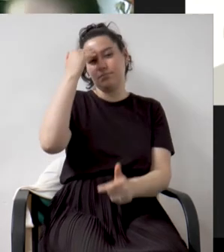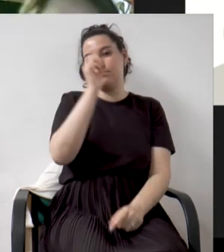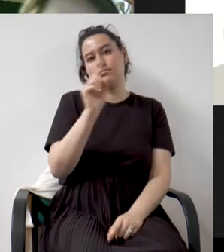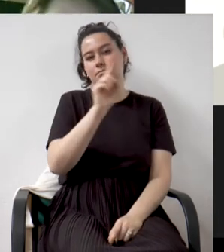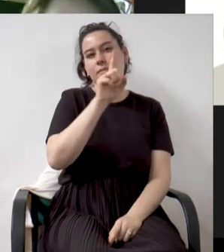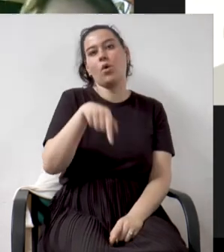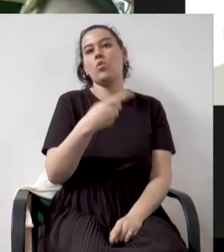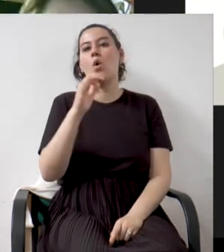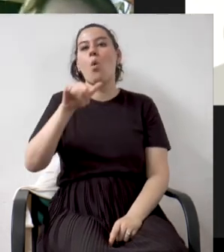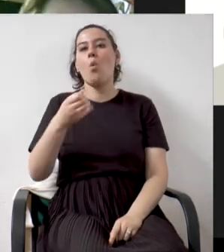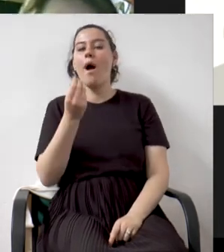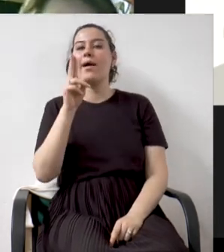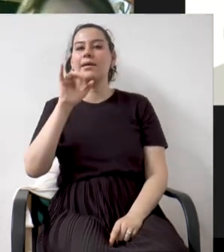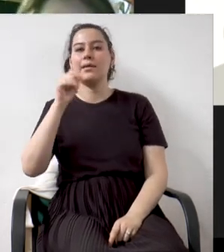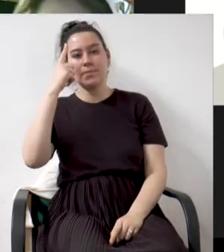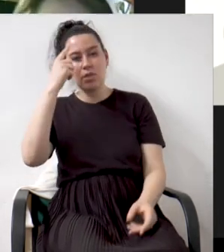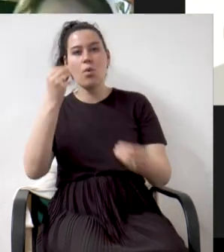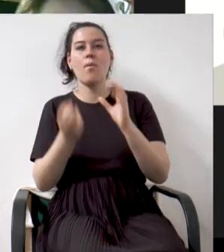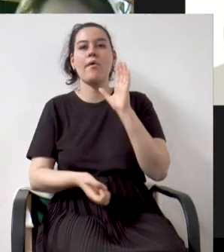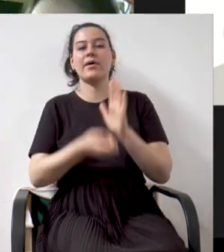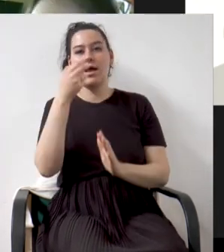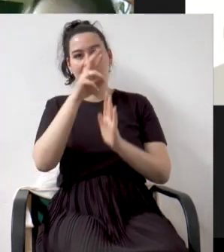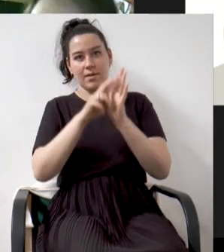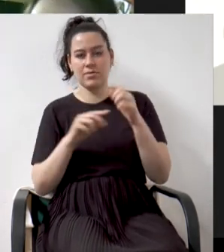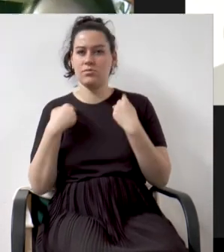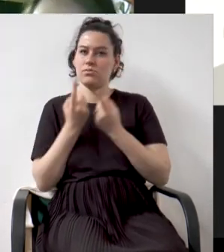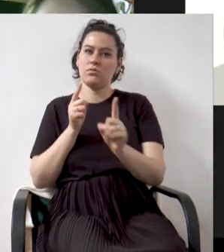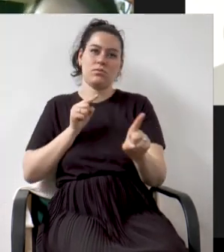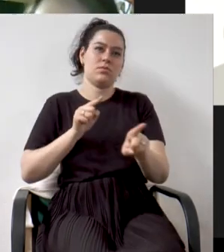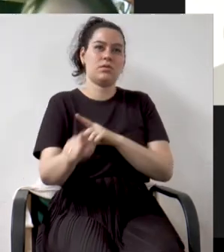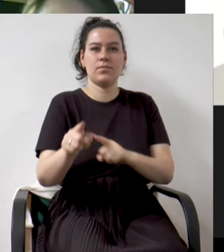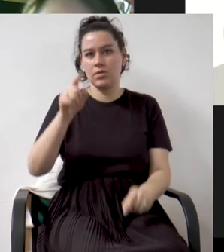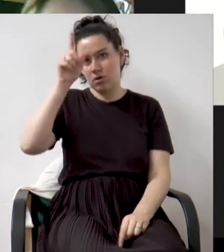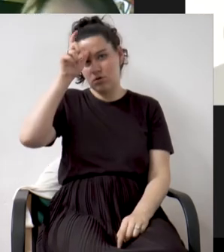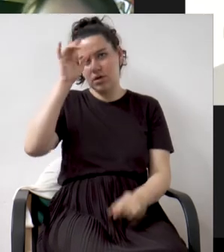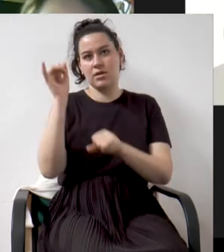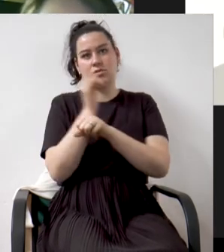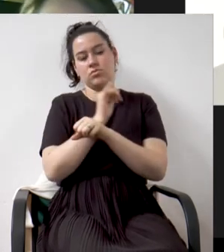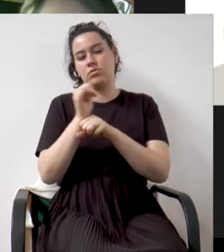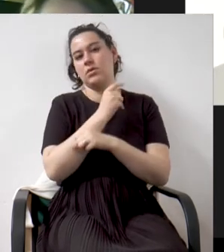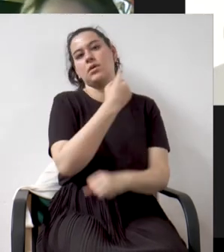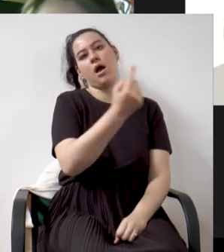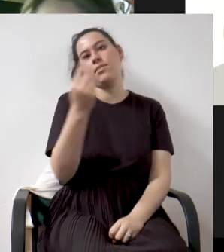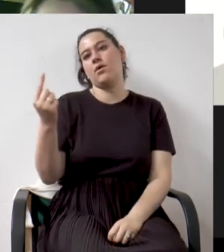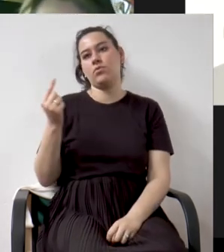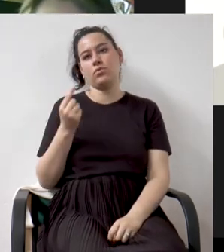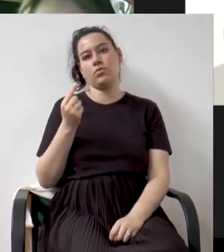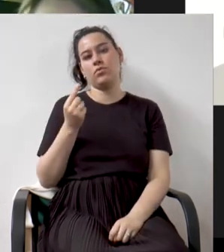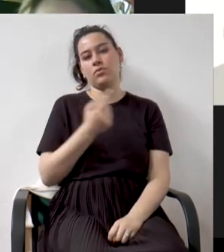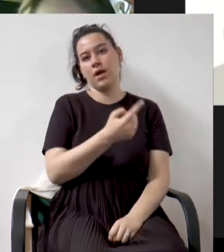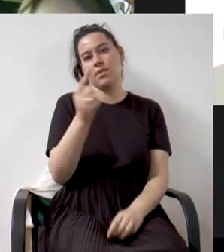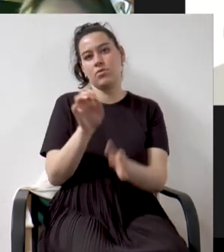Lo de Joaquín, que están pensando cómo hacer el reglamento, nosotros directamente nos fuimos a las lógicas institucionales de cada uno